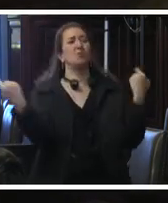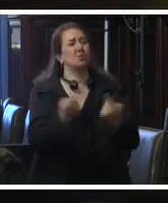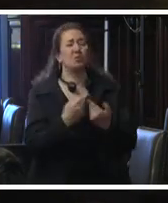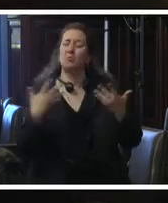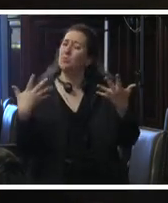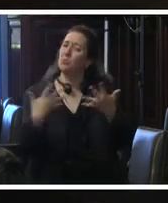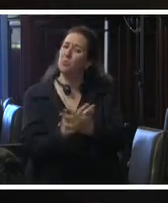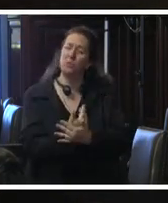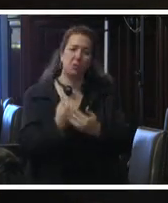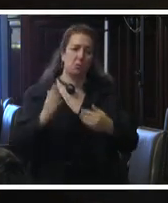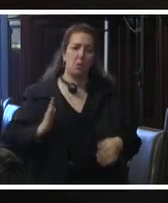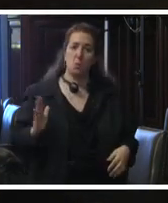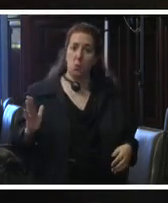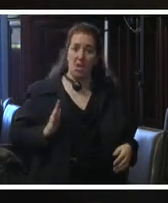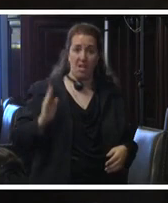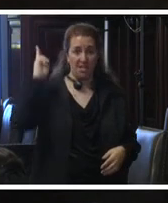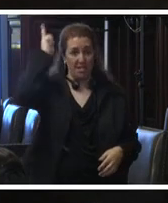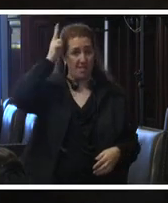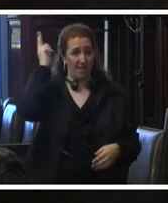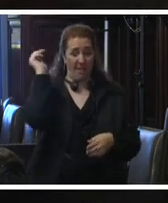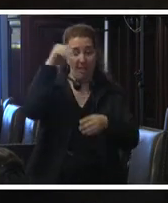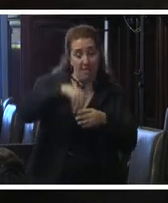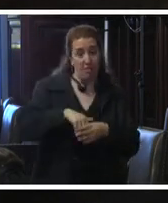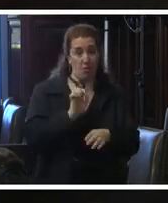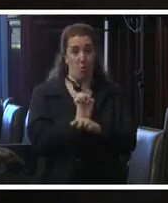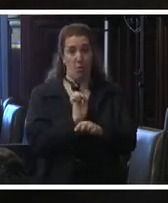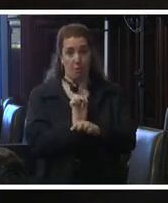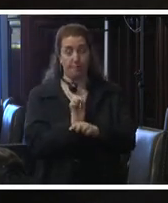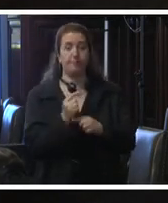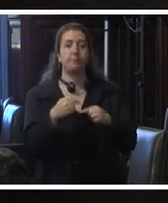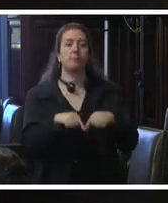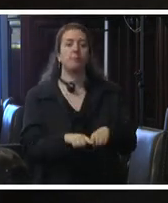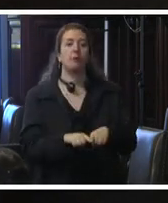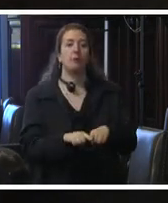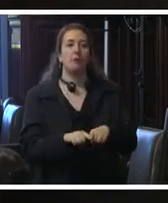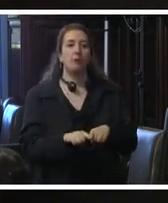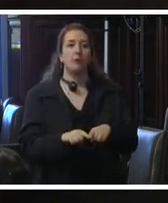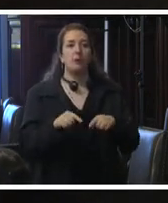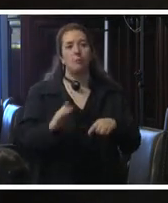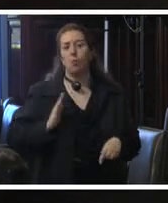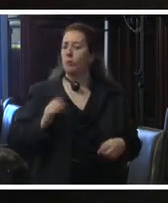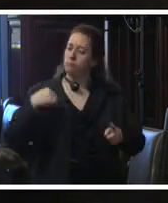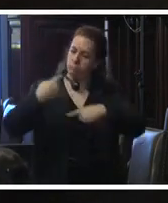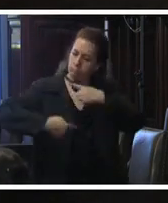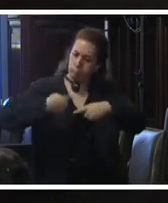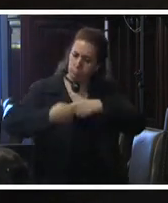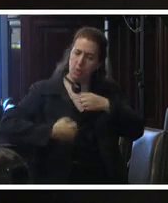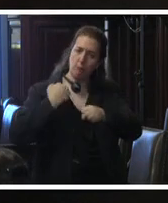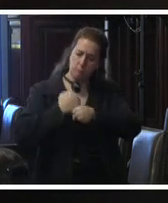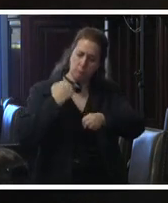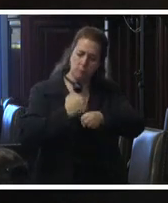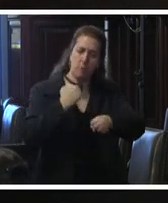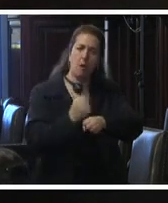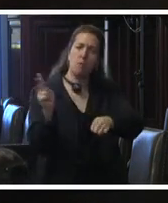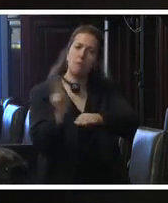del Ecuador. Las mujeres que estamos pues ahí trabajando en defensa de los derechos de